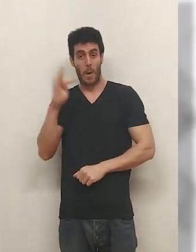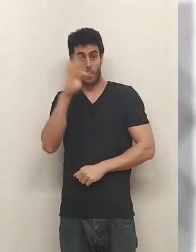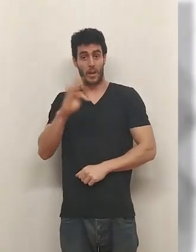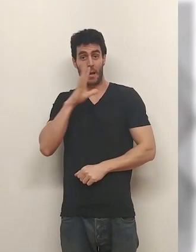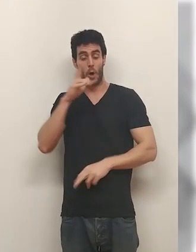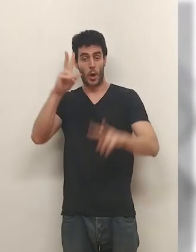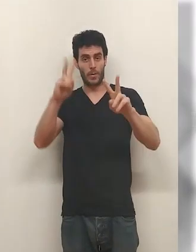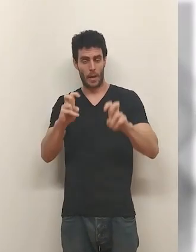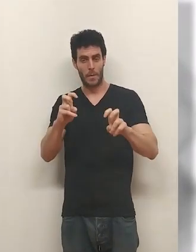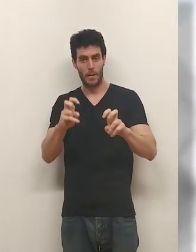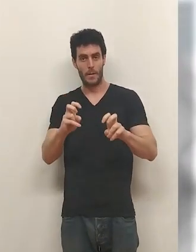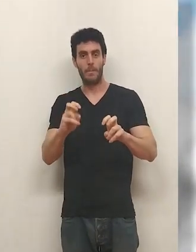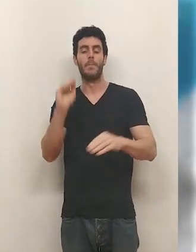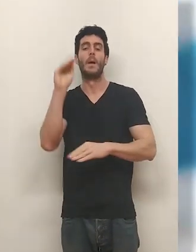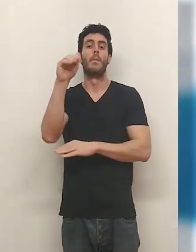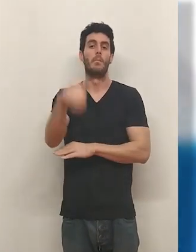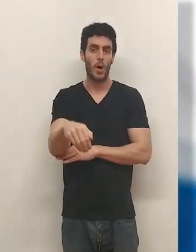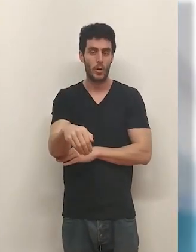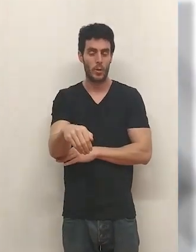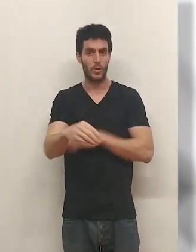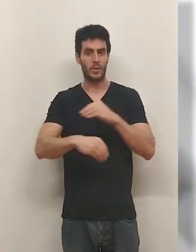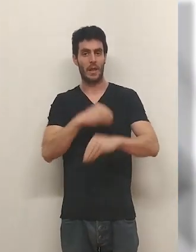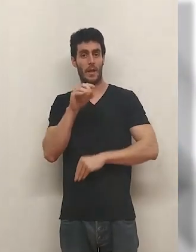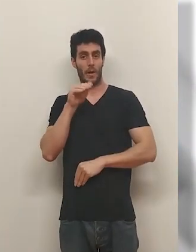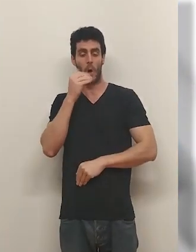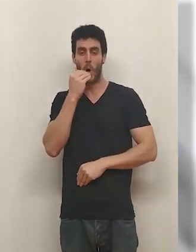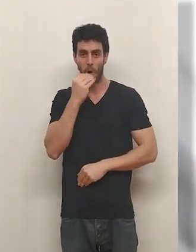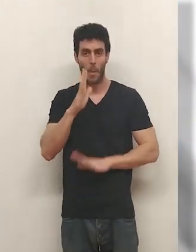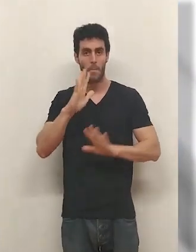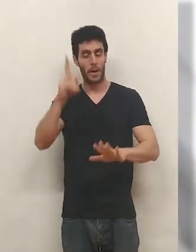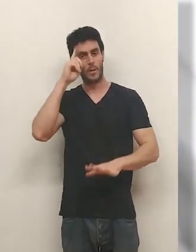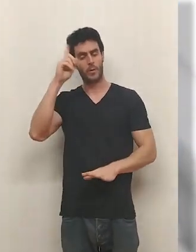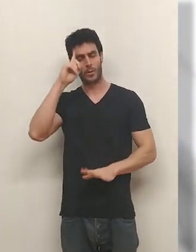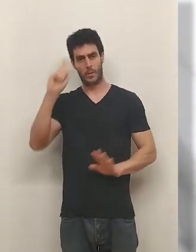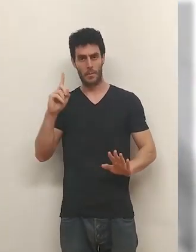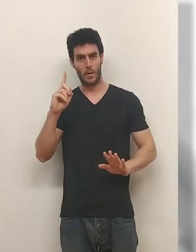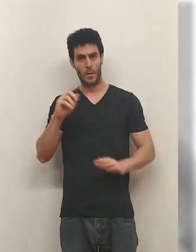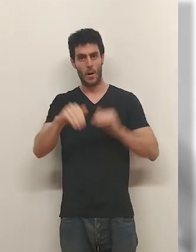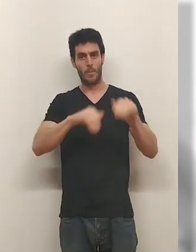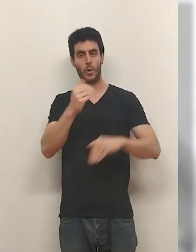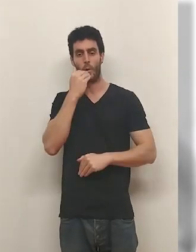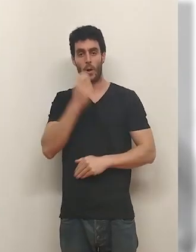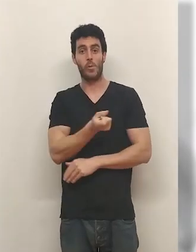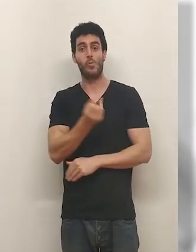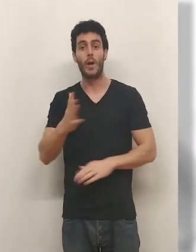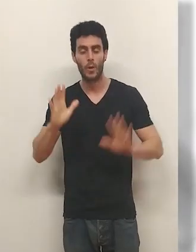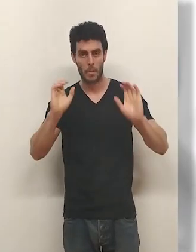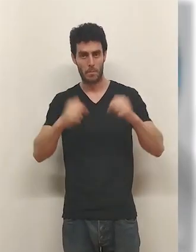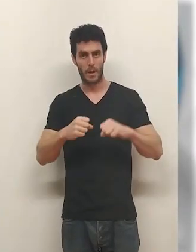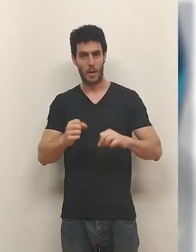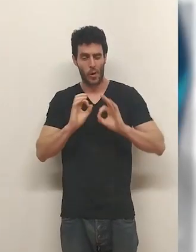por este tema de que el voto cera se ejerce por correo, pero no sabemos cuánto voto por correo va a haber, ¿de acuerdo?